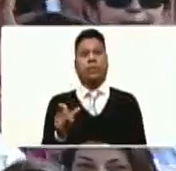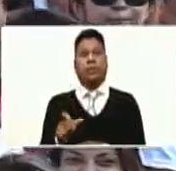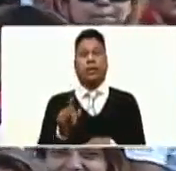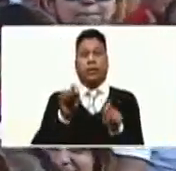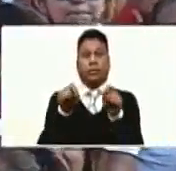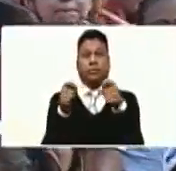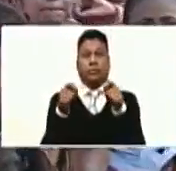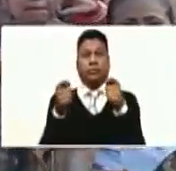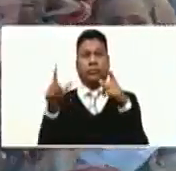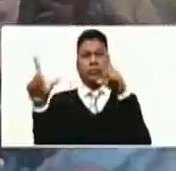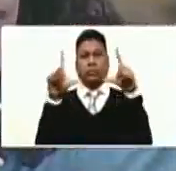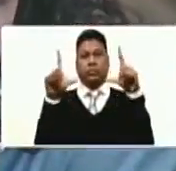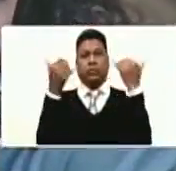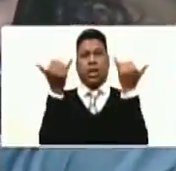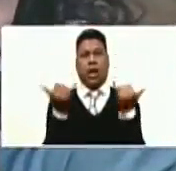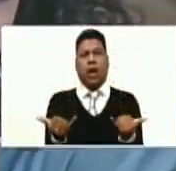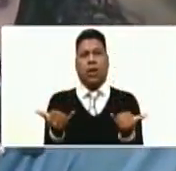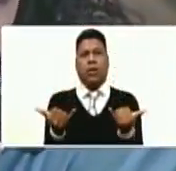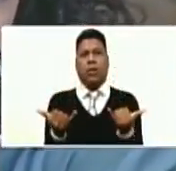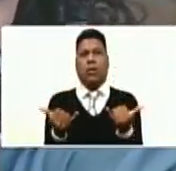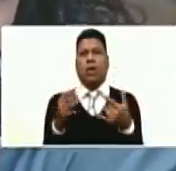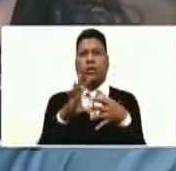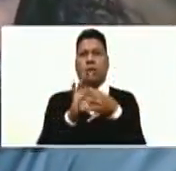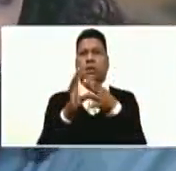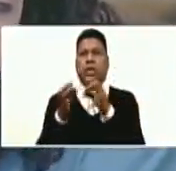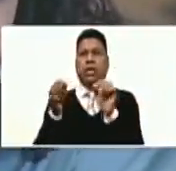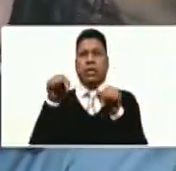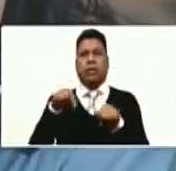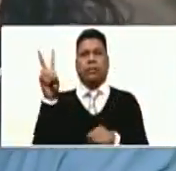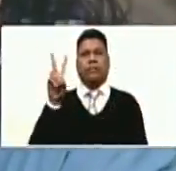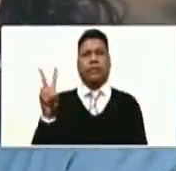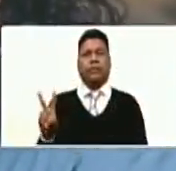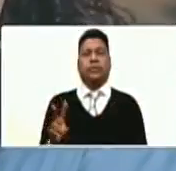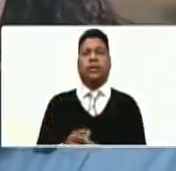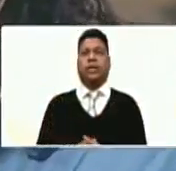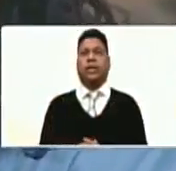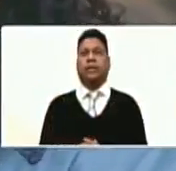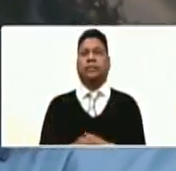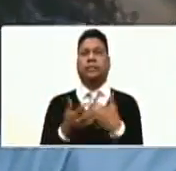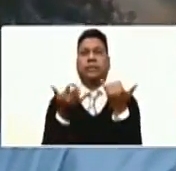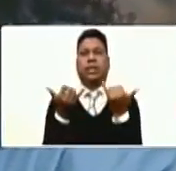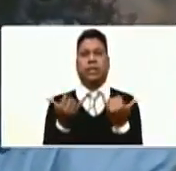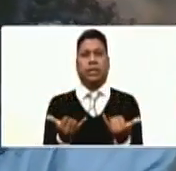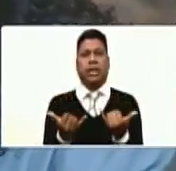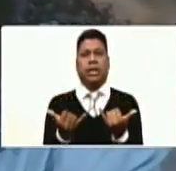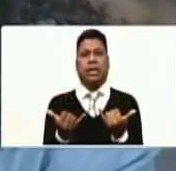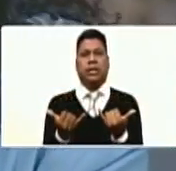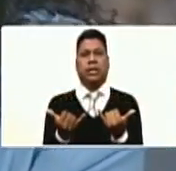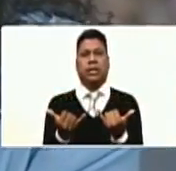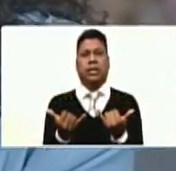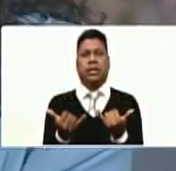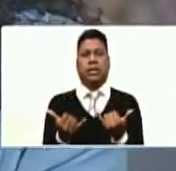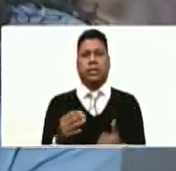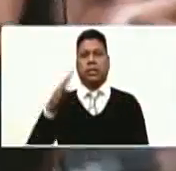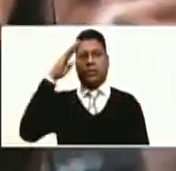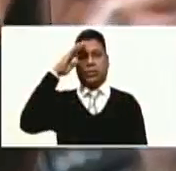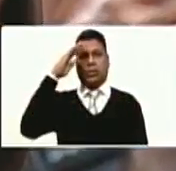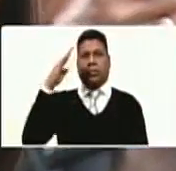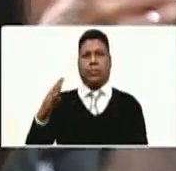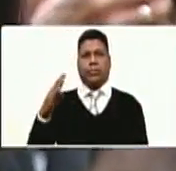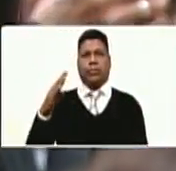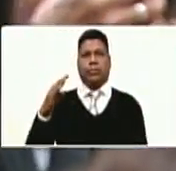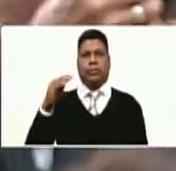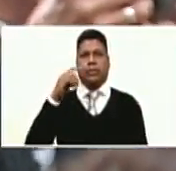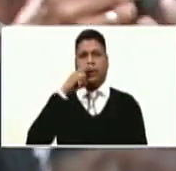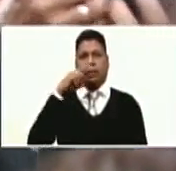hora en esta transmisión en cadena nacional, es importante recordar que ya el comandante en jefe de la Fuerza Armada, el presidente